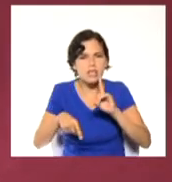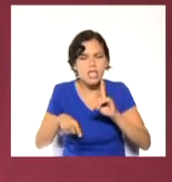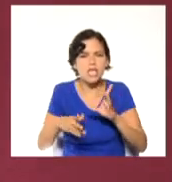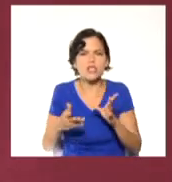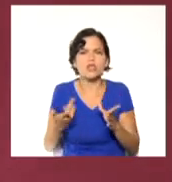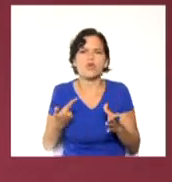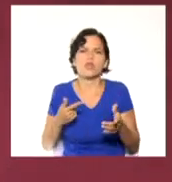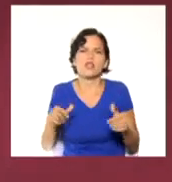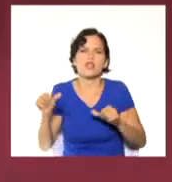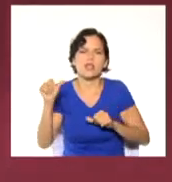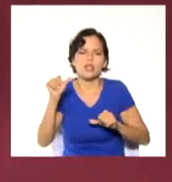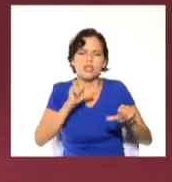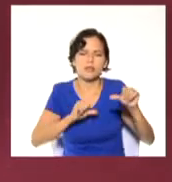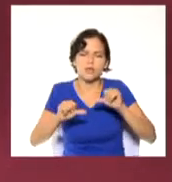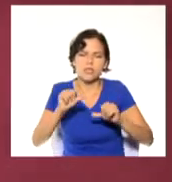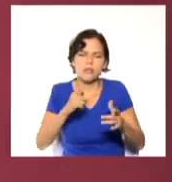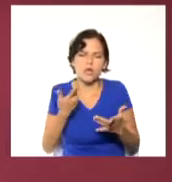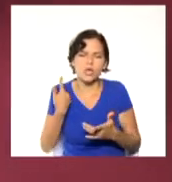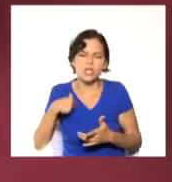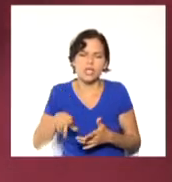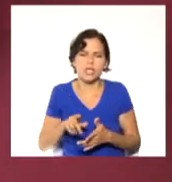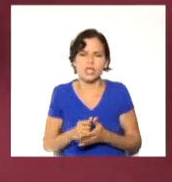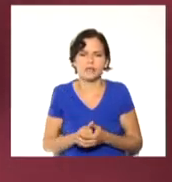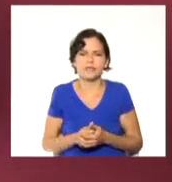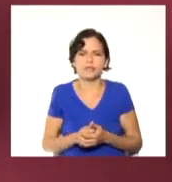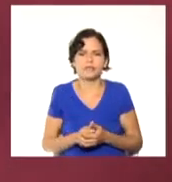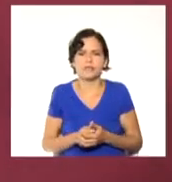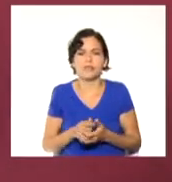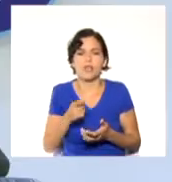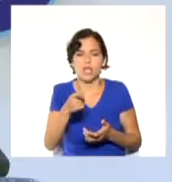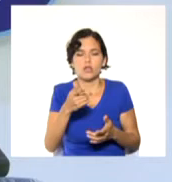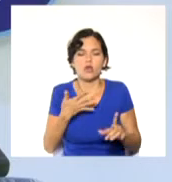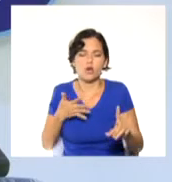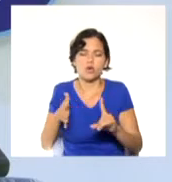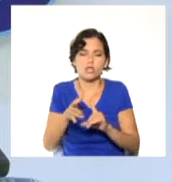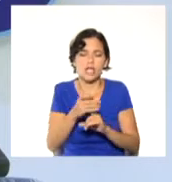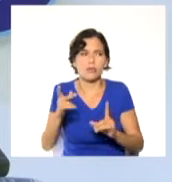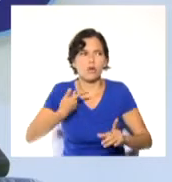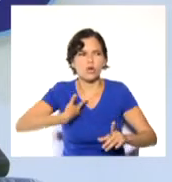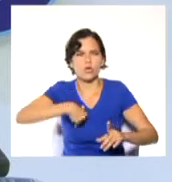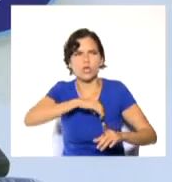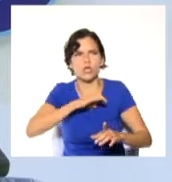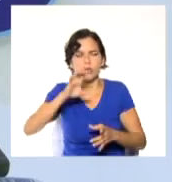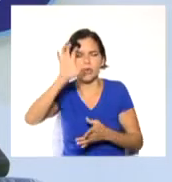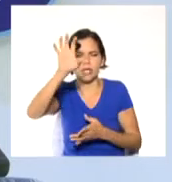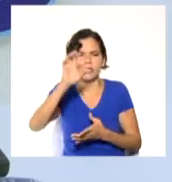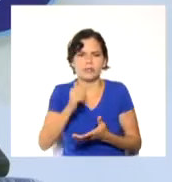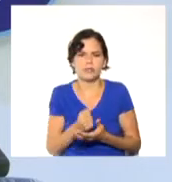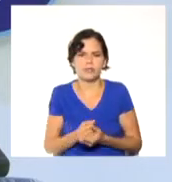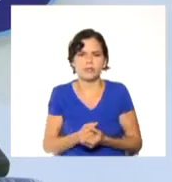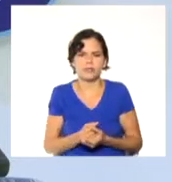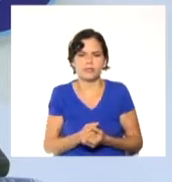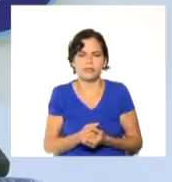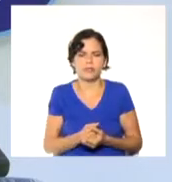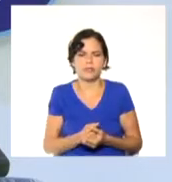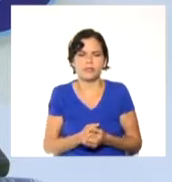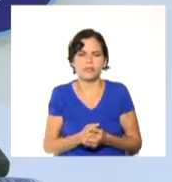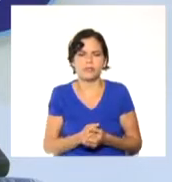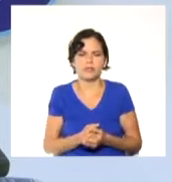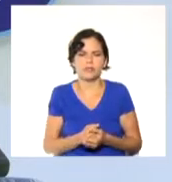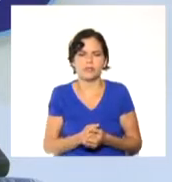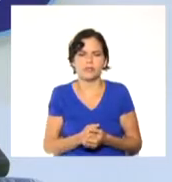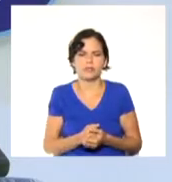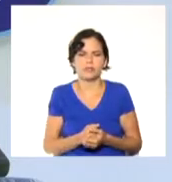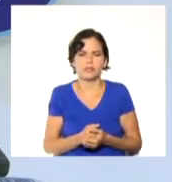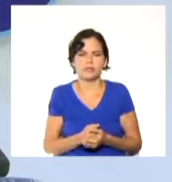que se esté formando. Bien, esto está en nuestro país, esto proviene de salinas del estado Falcón.